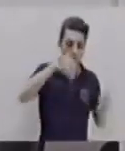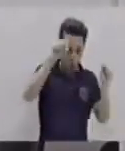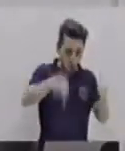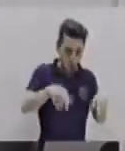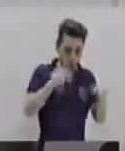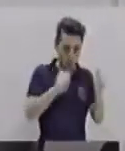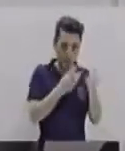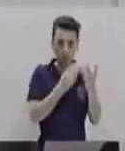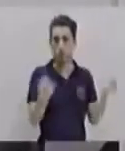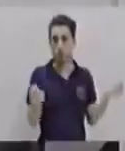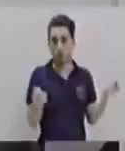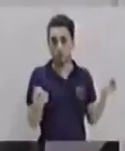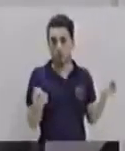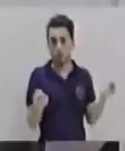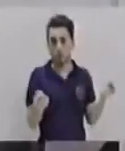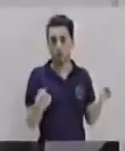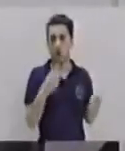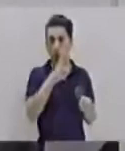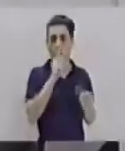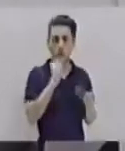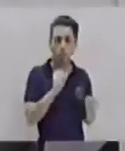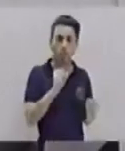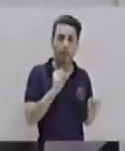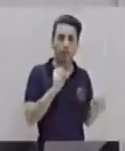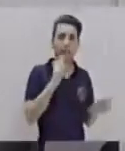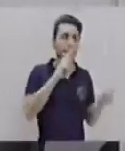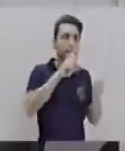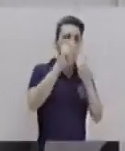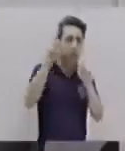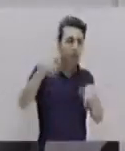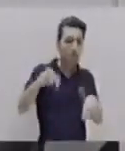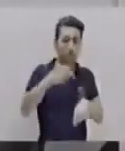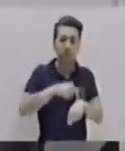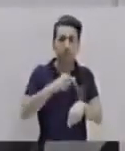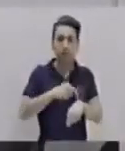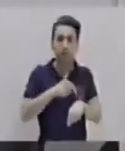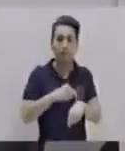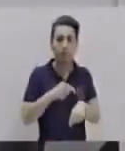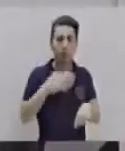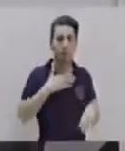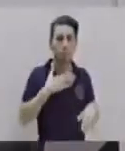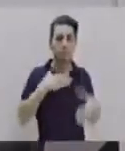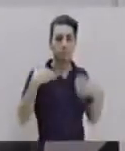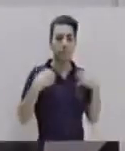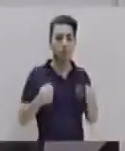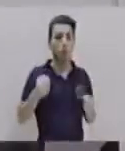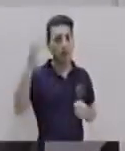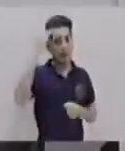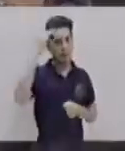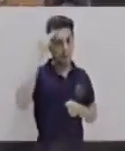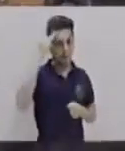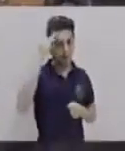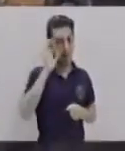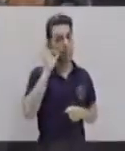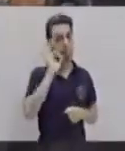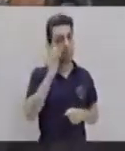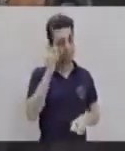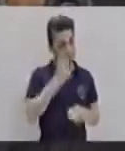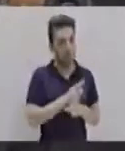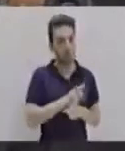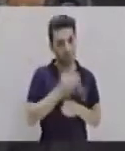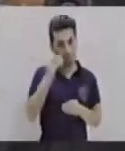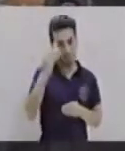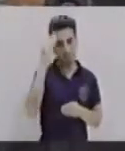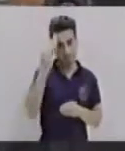podemos resolver el día de hoy y prioricemos en estos momentos nuestra salud mental. Definitivamente,